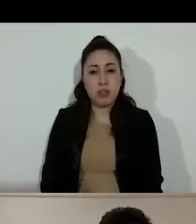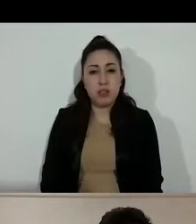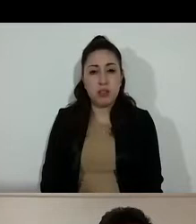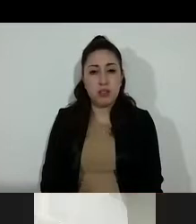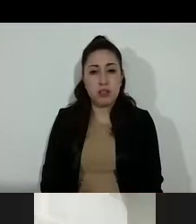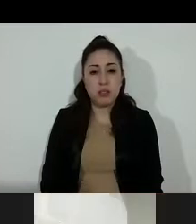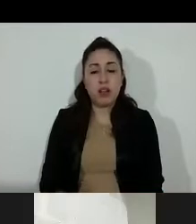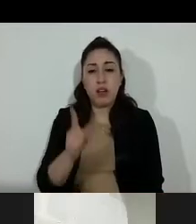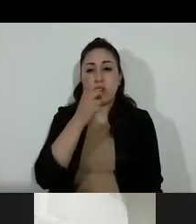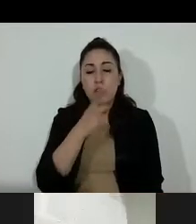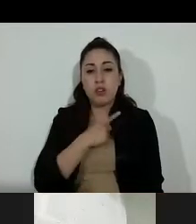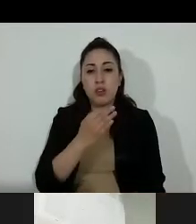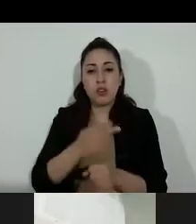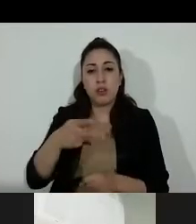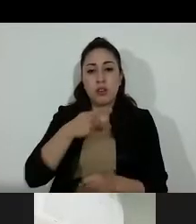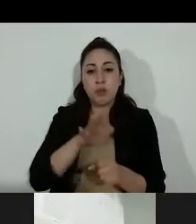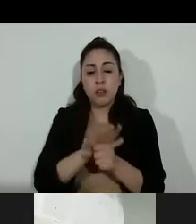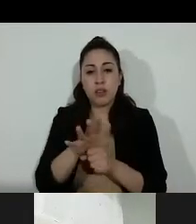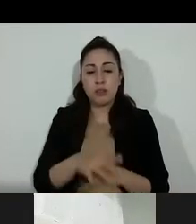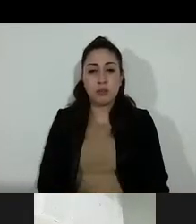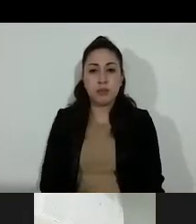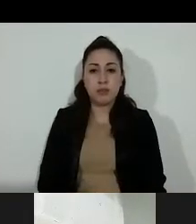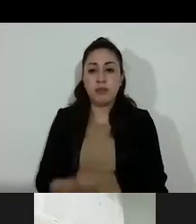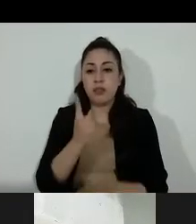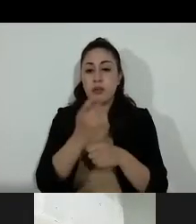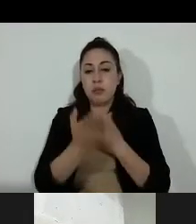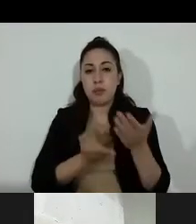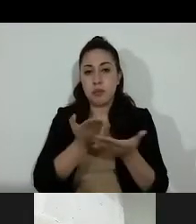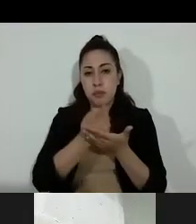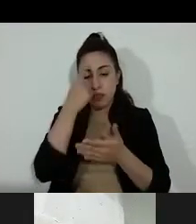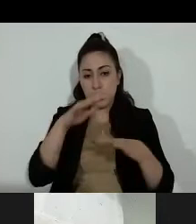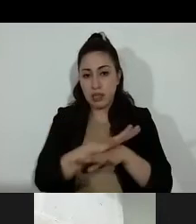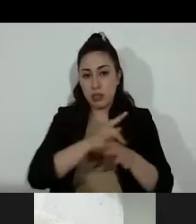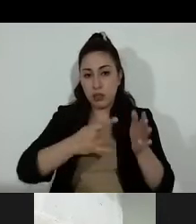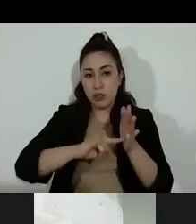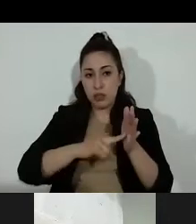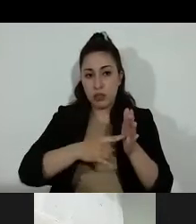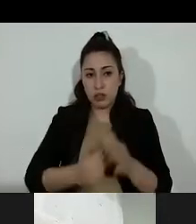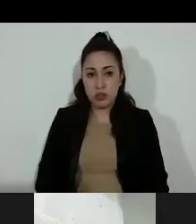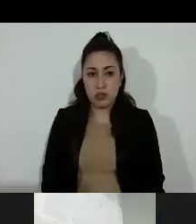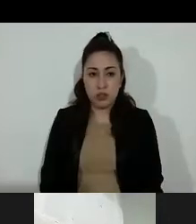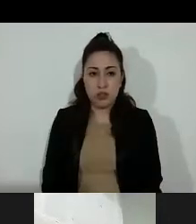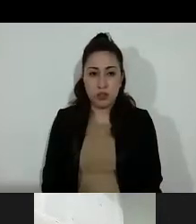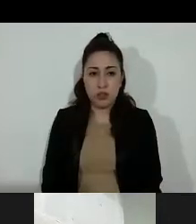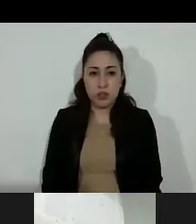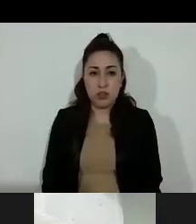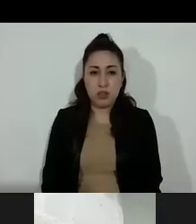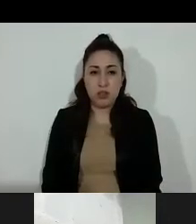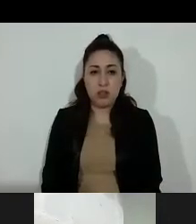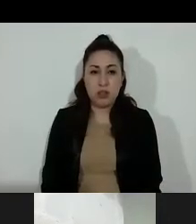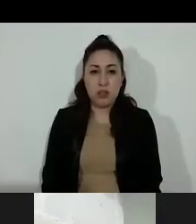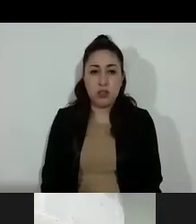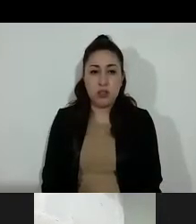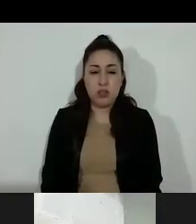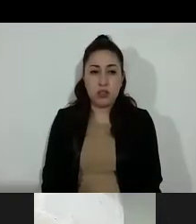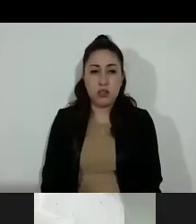consideración. Ok, es la primera modificación en cuanto al horario, que sea matutino en las comparecencias ante comisiones. Gracias.